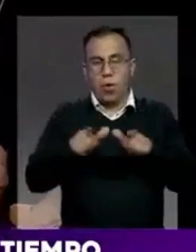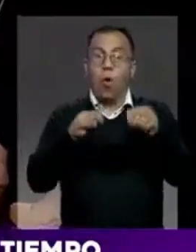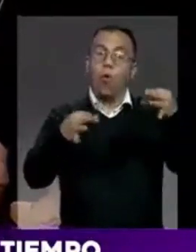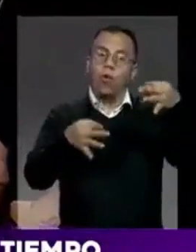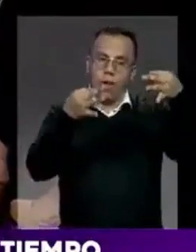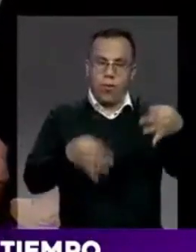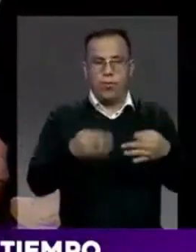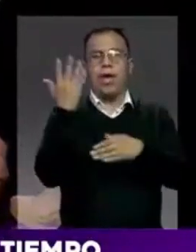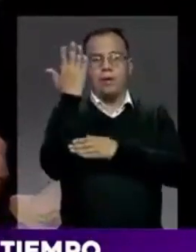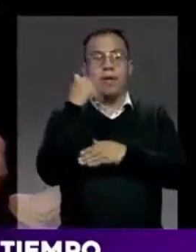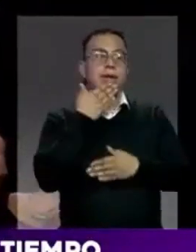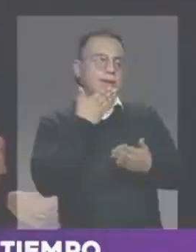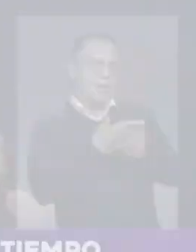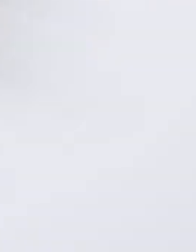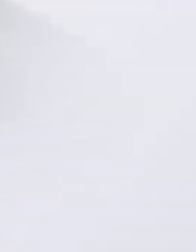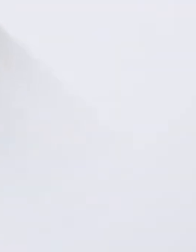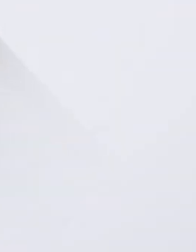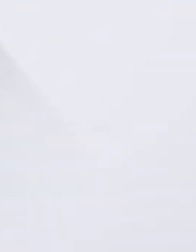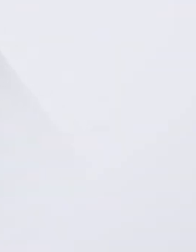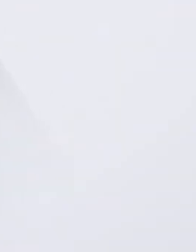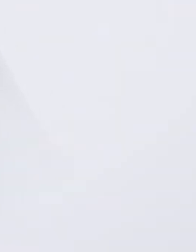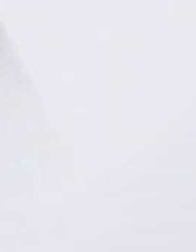de un árbol gracia delito ambiental